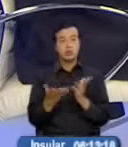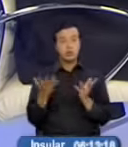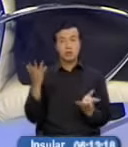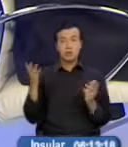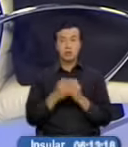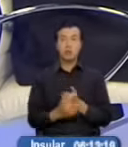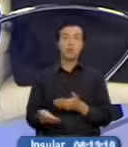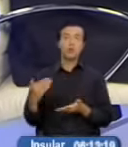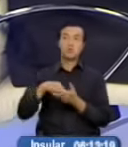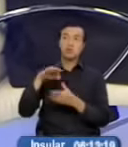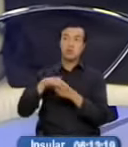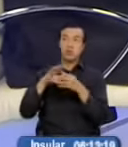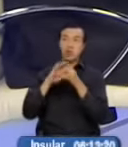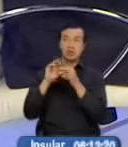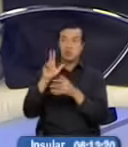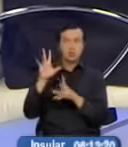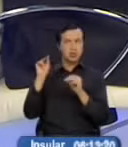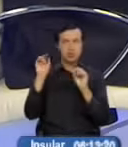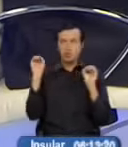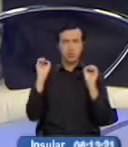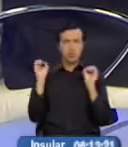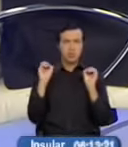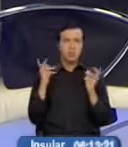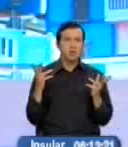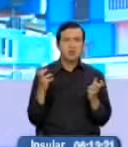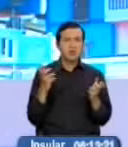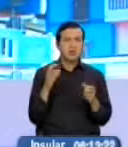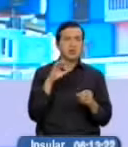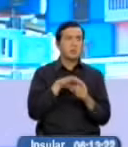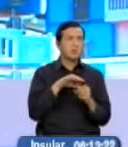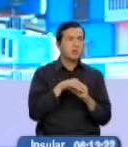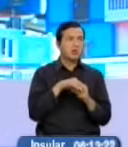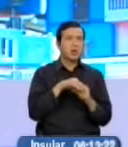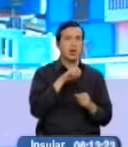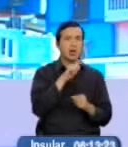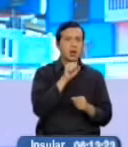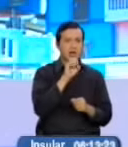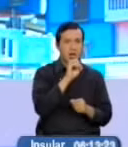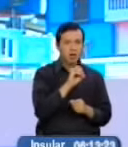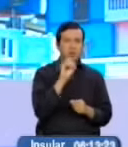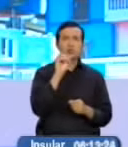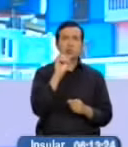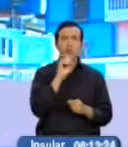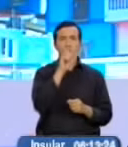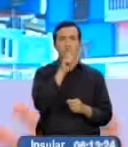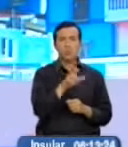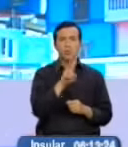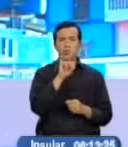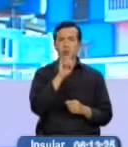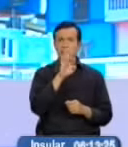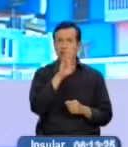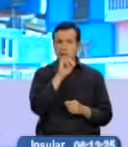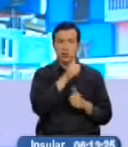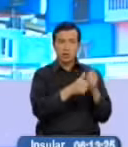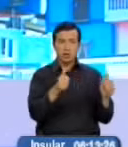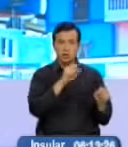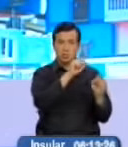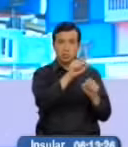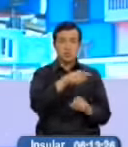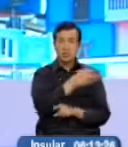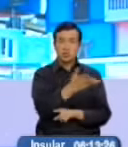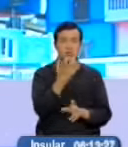quiere volver a votar por Alianza País, pero tampoco quiere votar por Guillermo Lasso o hasta este momento por Cintia Viteri o por los candidatos que le hemos